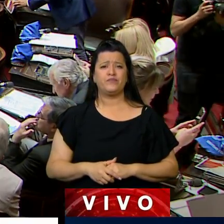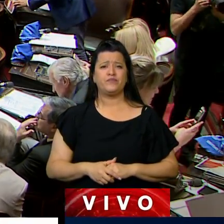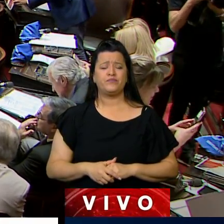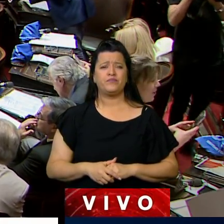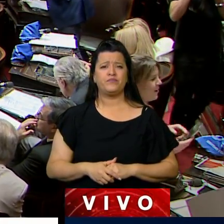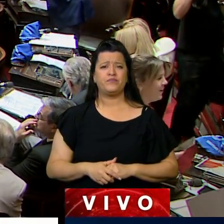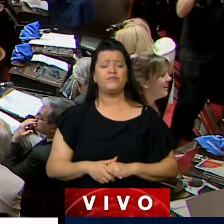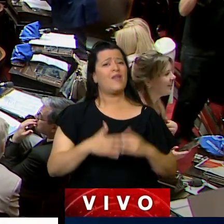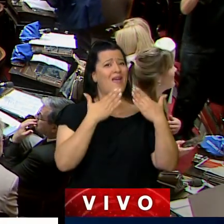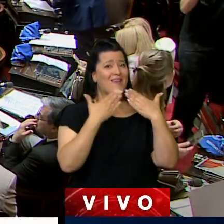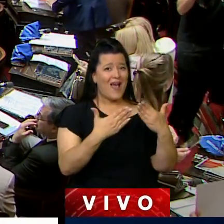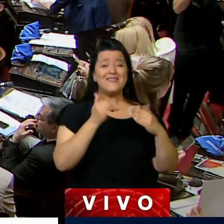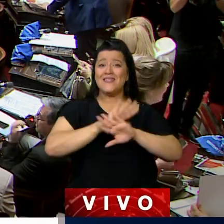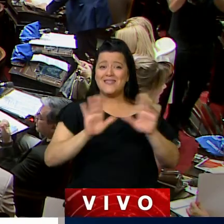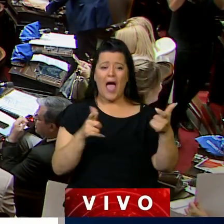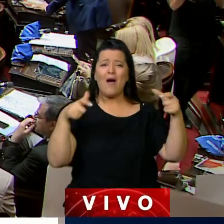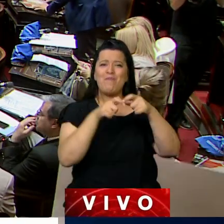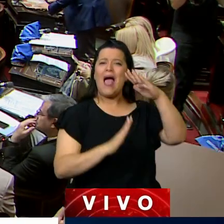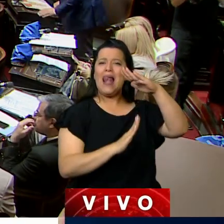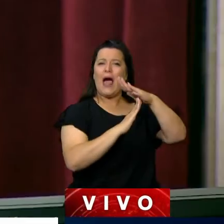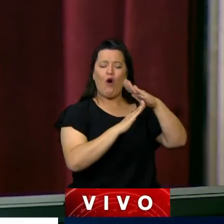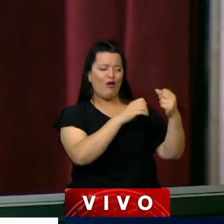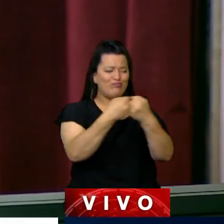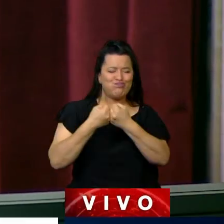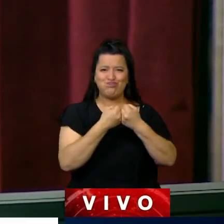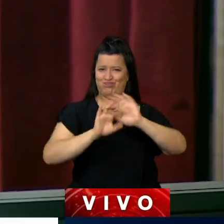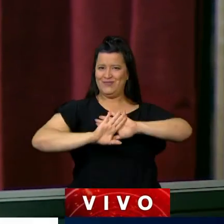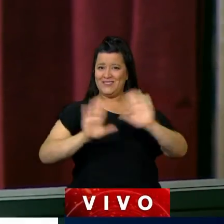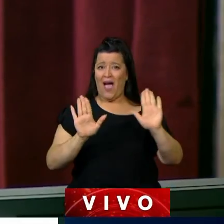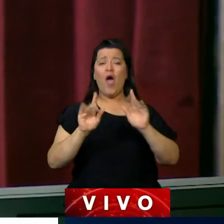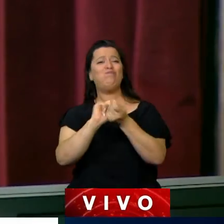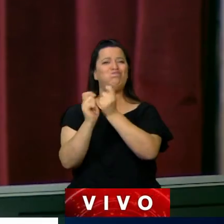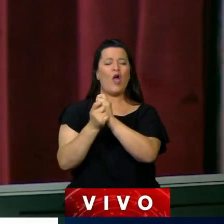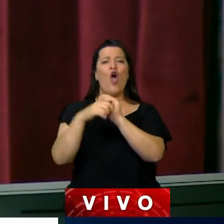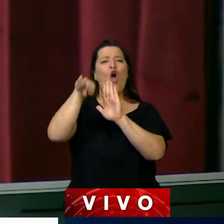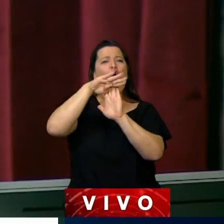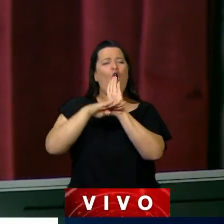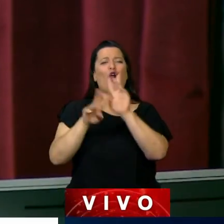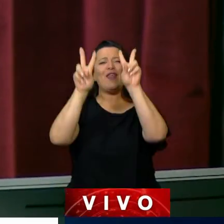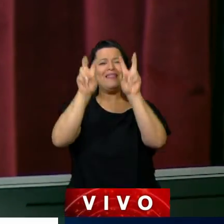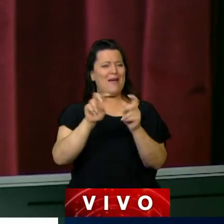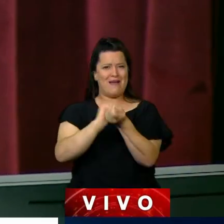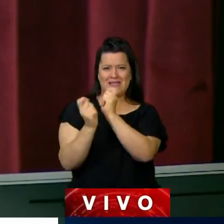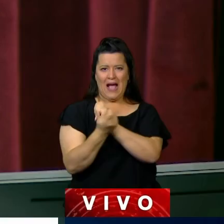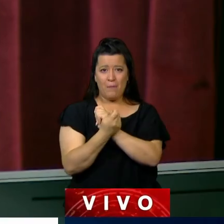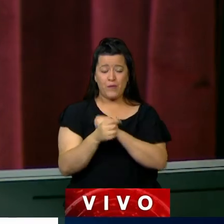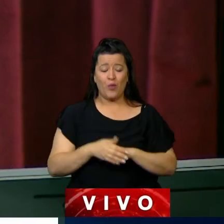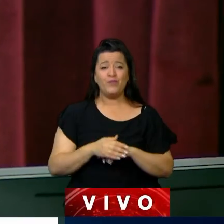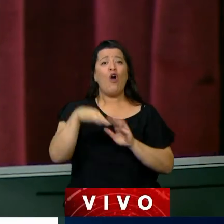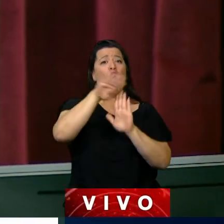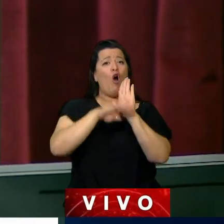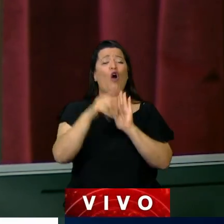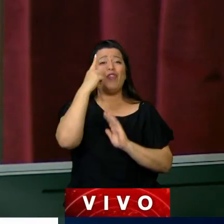Gracias. Por acuerdo de la Comisión de Labor Parlamentaria, se modificó el orden del temario. Las órdenes del